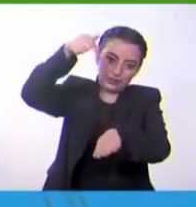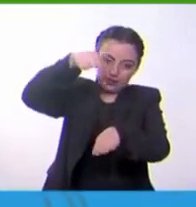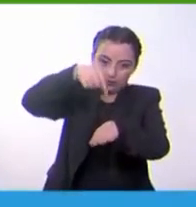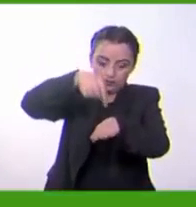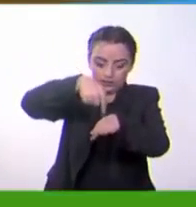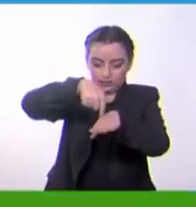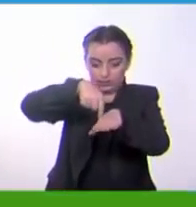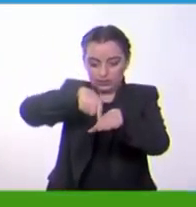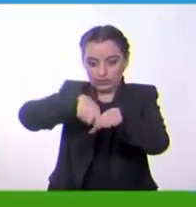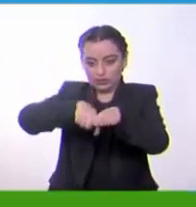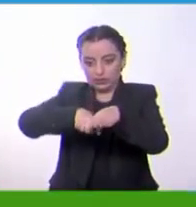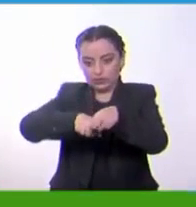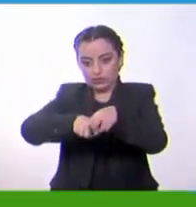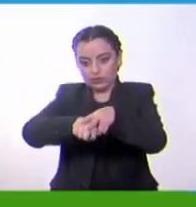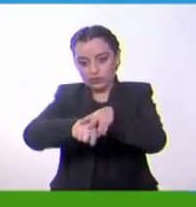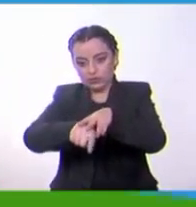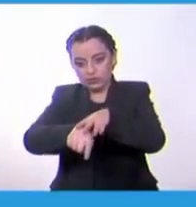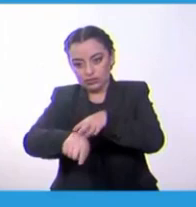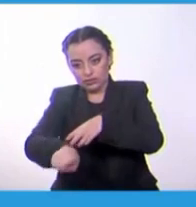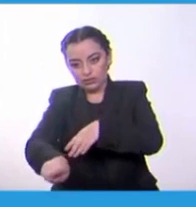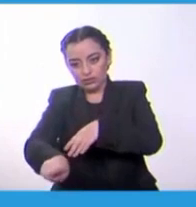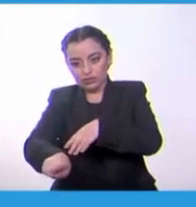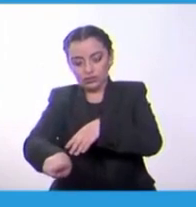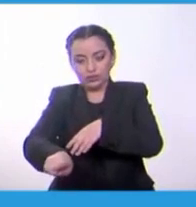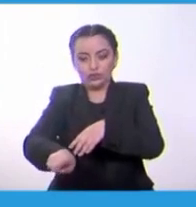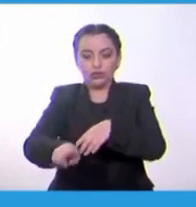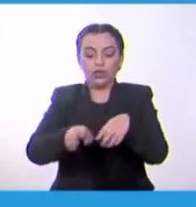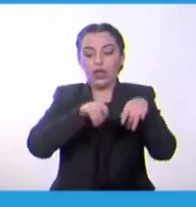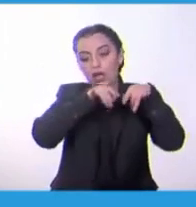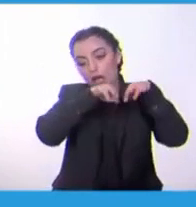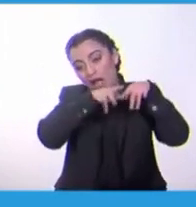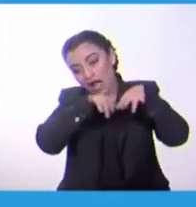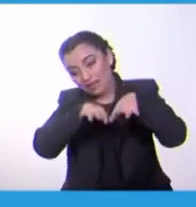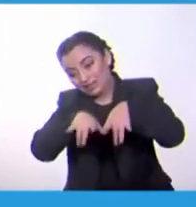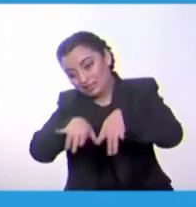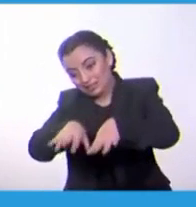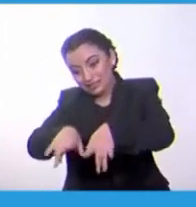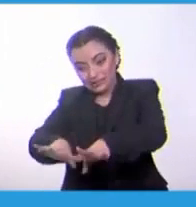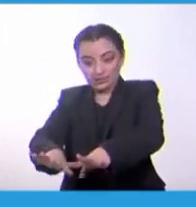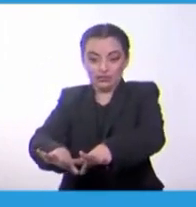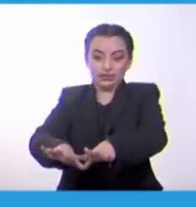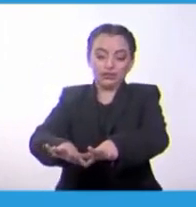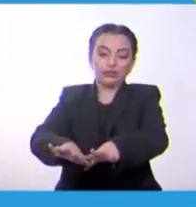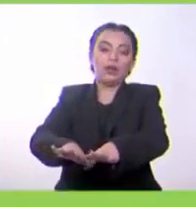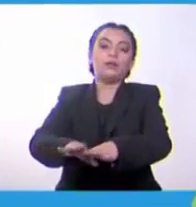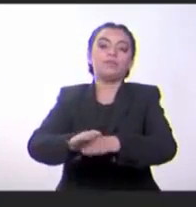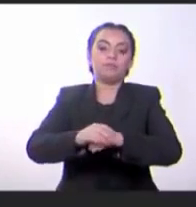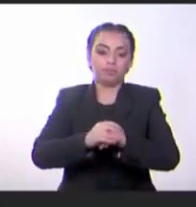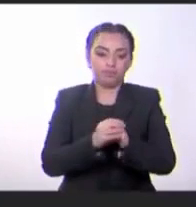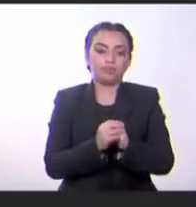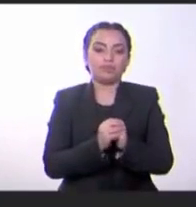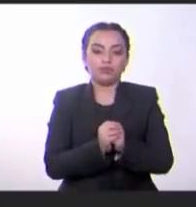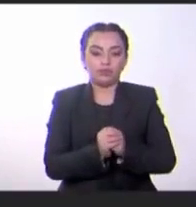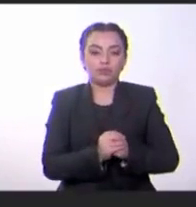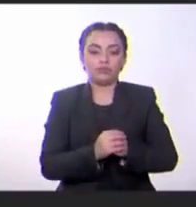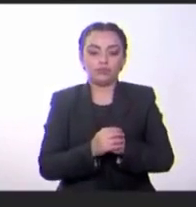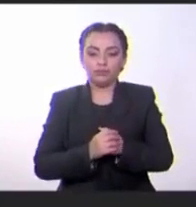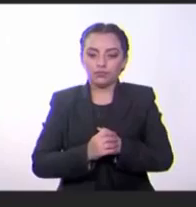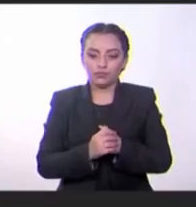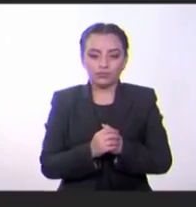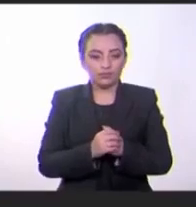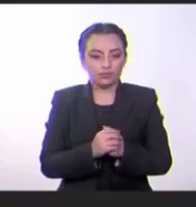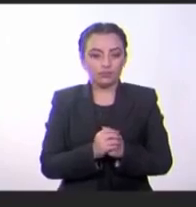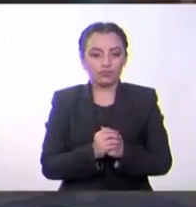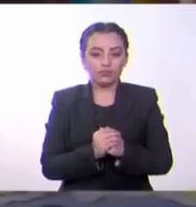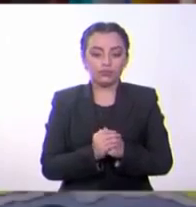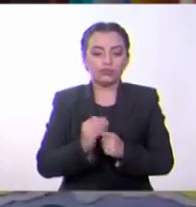suelo está totalmente vulnerable y desnudo para que sea arrastrada toda la capa superficial de él.